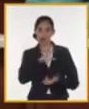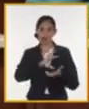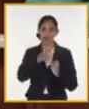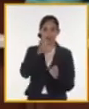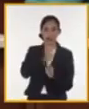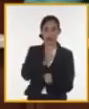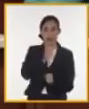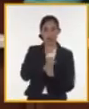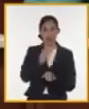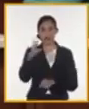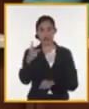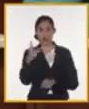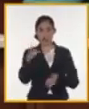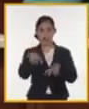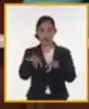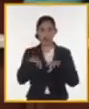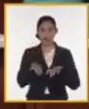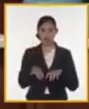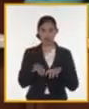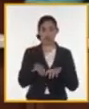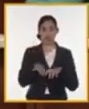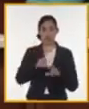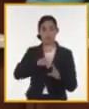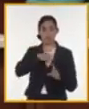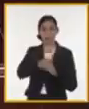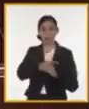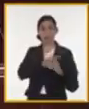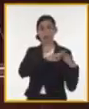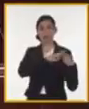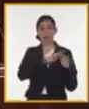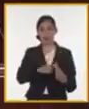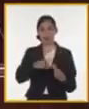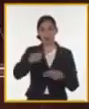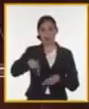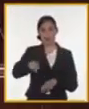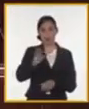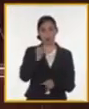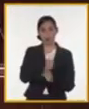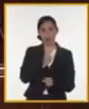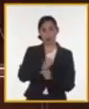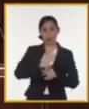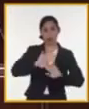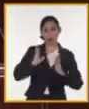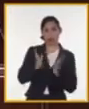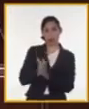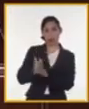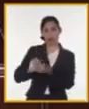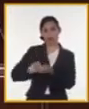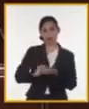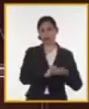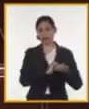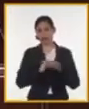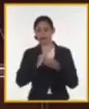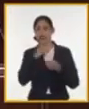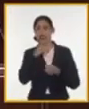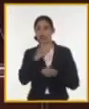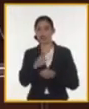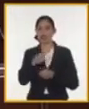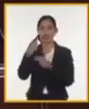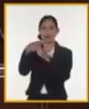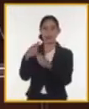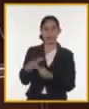hasta su promoción a la responsabilidad actual. Todos poseen cualidades, méritos y experiencia de